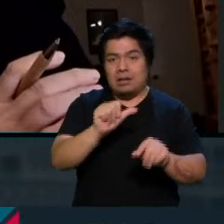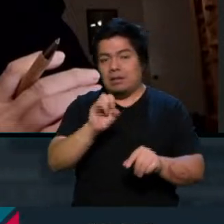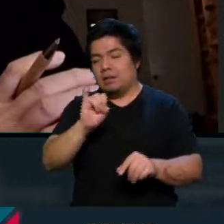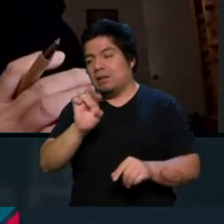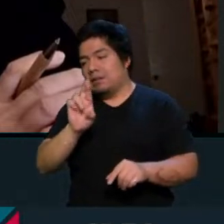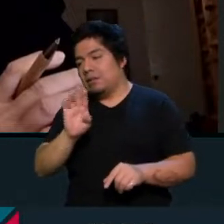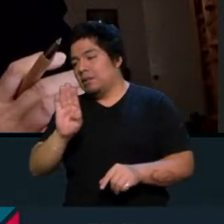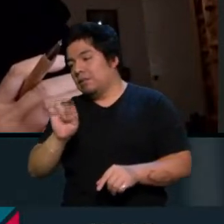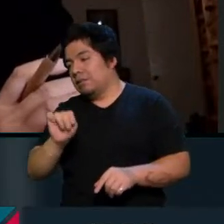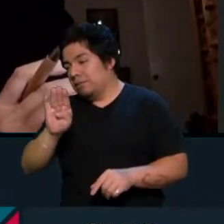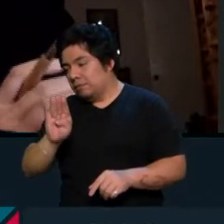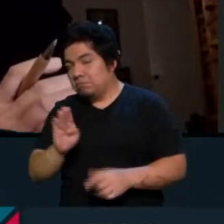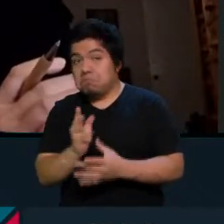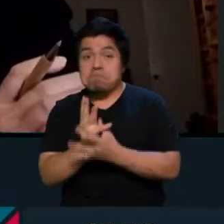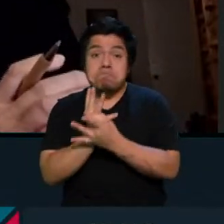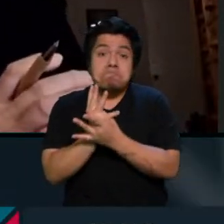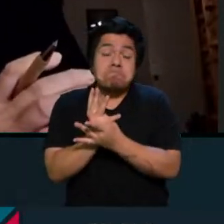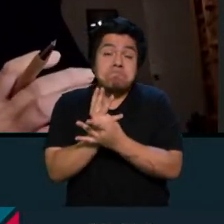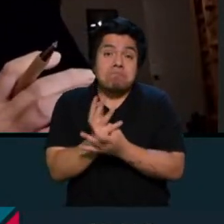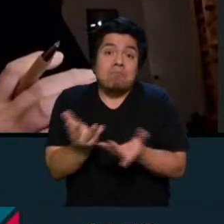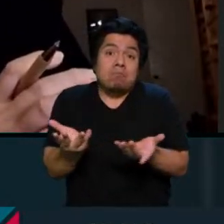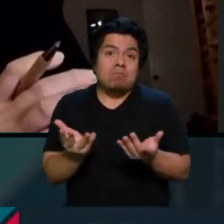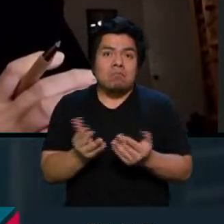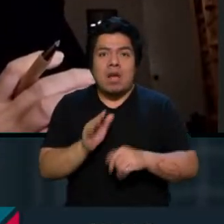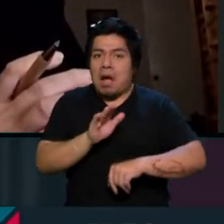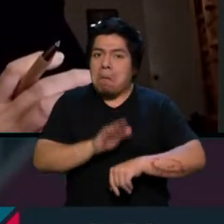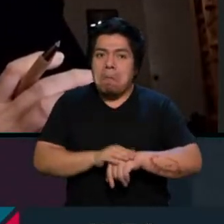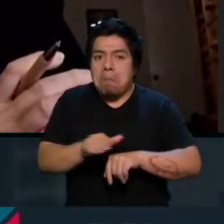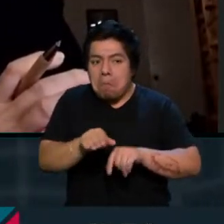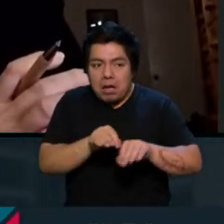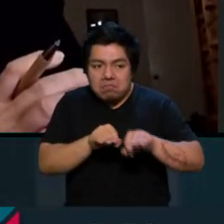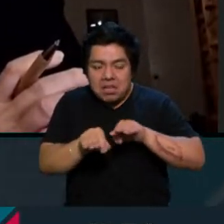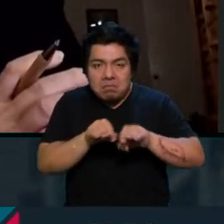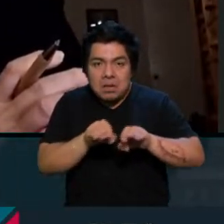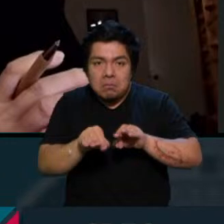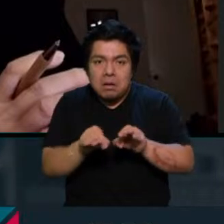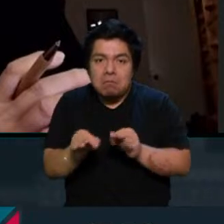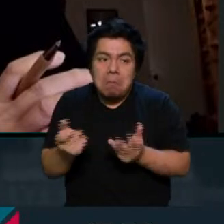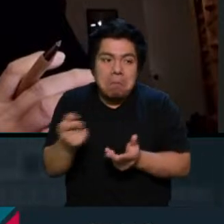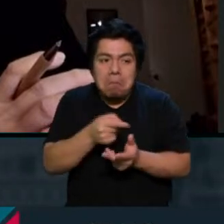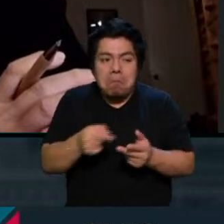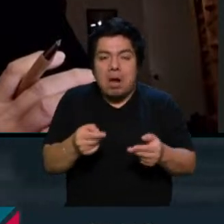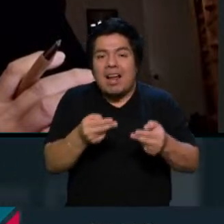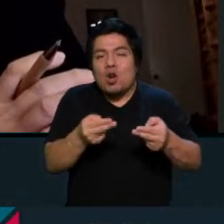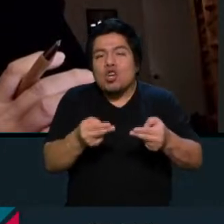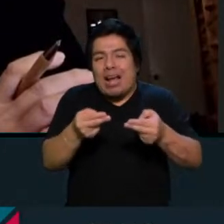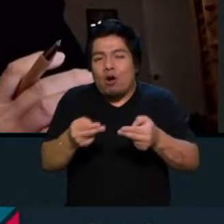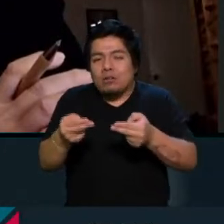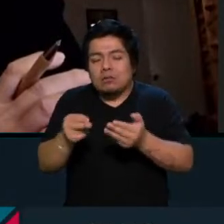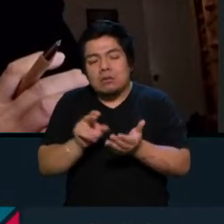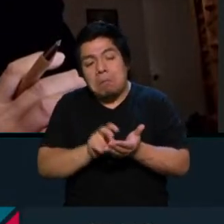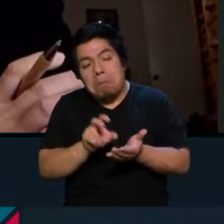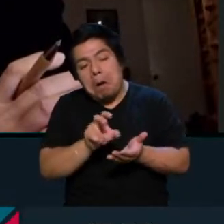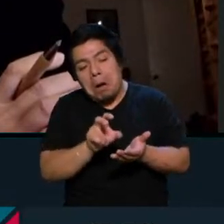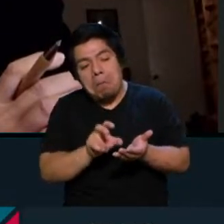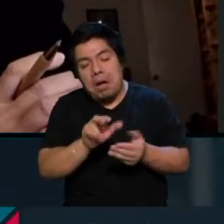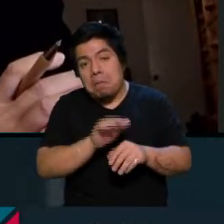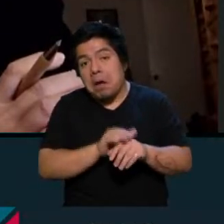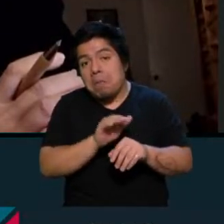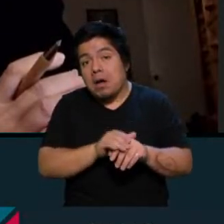y es que pues generan obviamente generan ingresos a los pequeños negocios y justamente